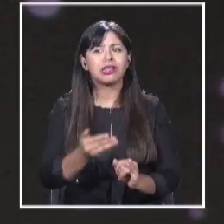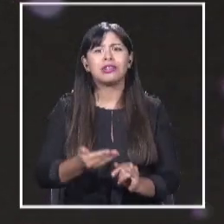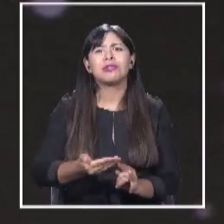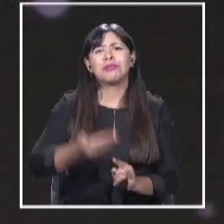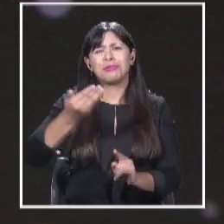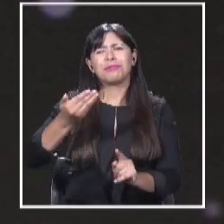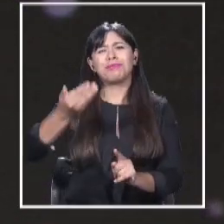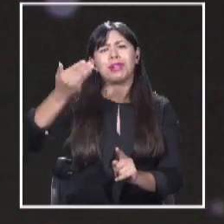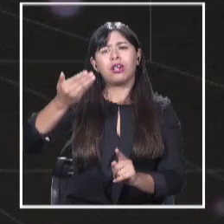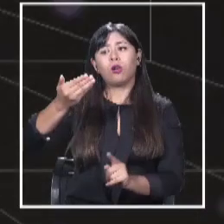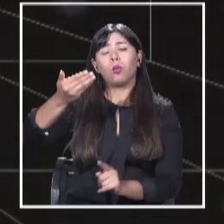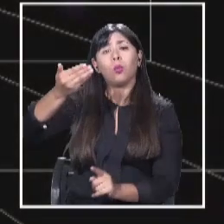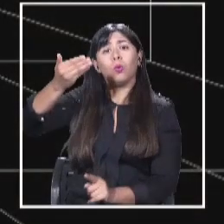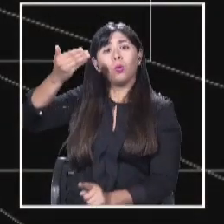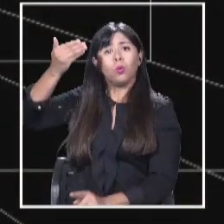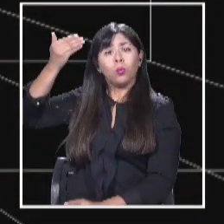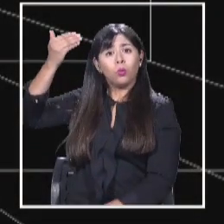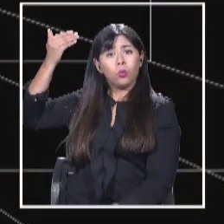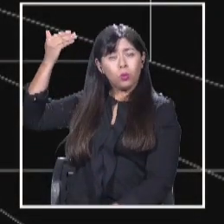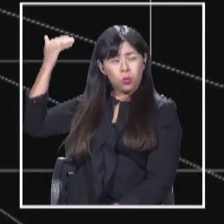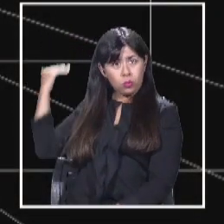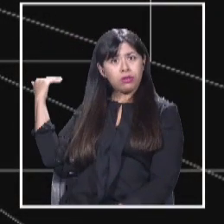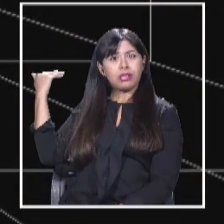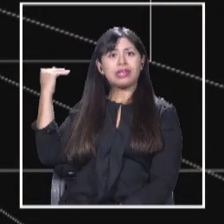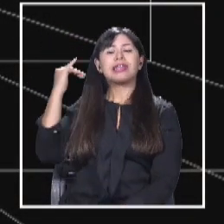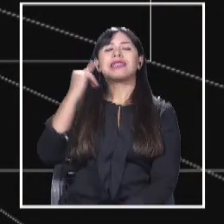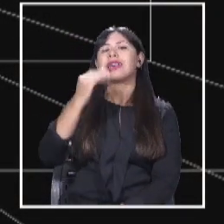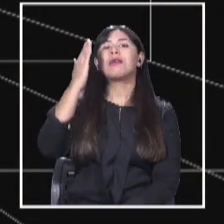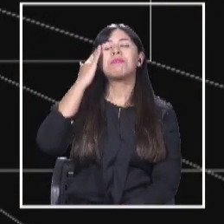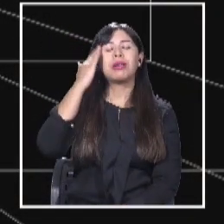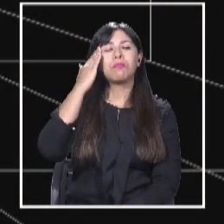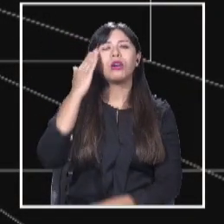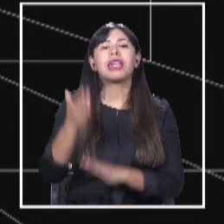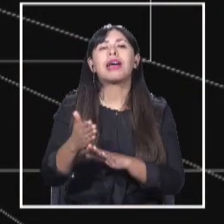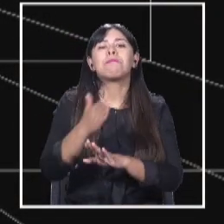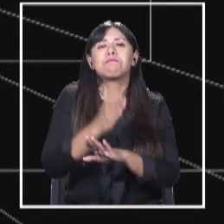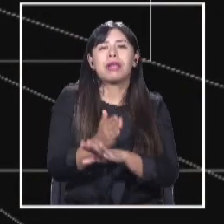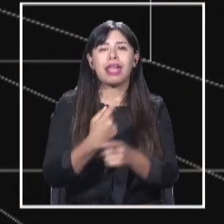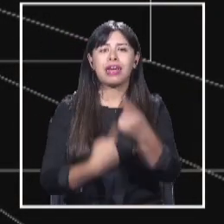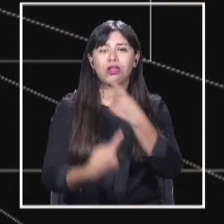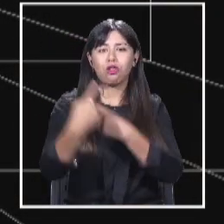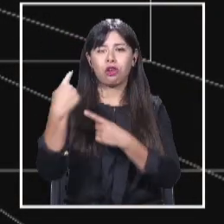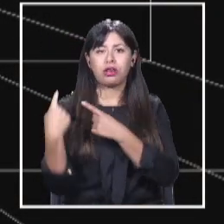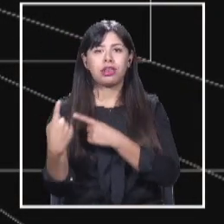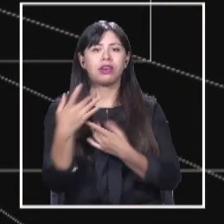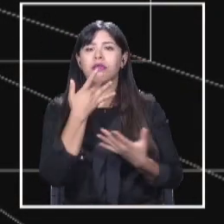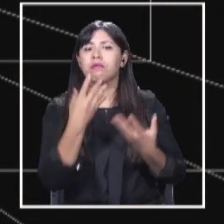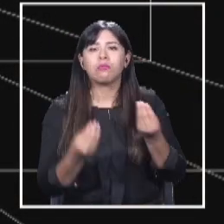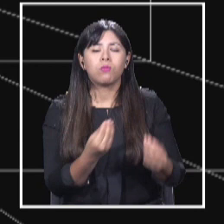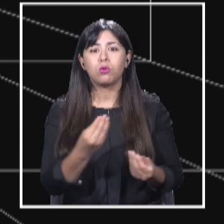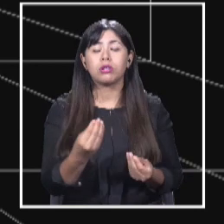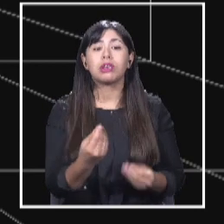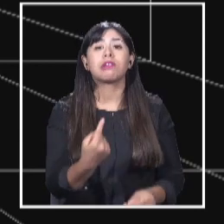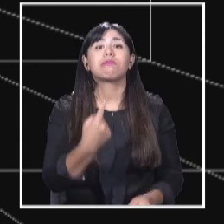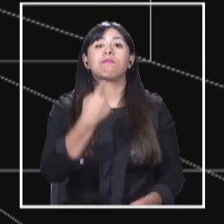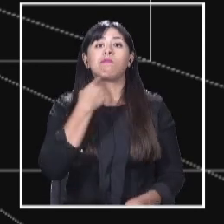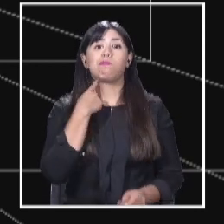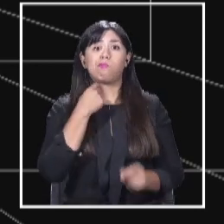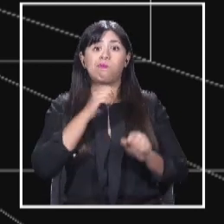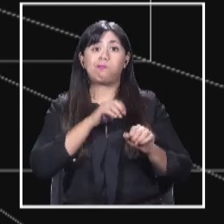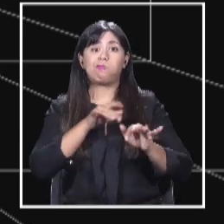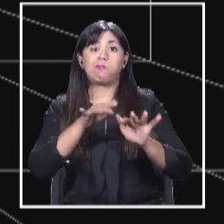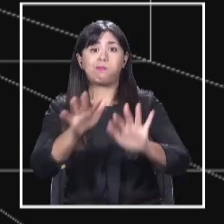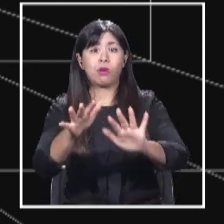atrás, sí tendríamos una memoria prehistórica, porque las grandes infecciones que alcanzan caracteres